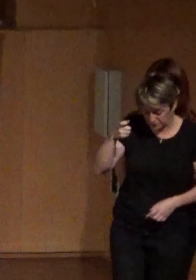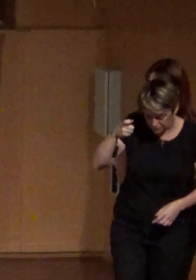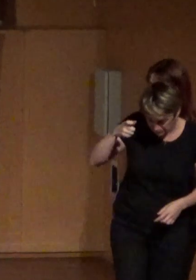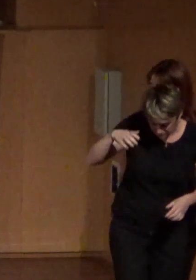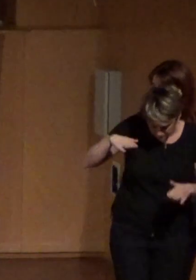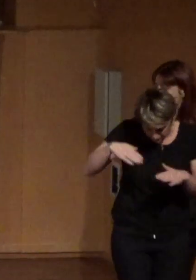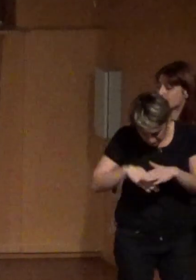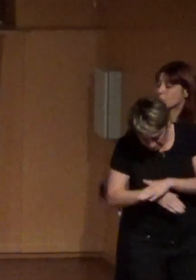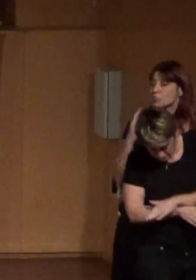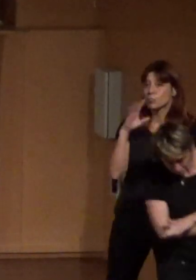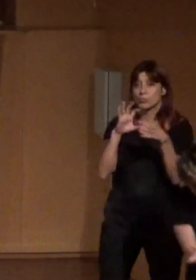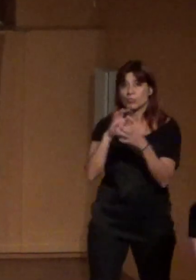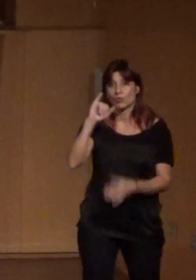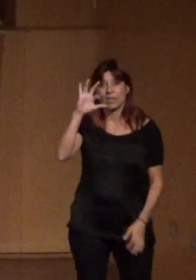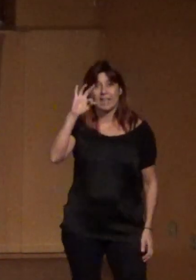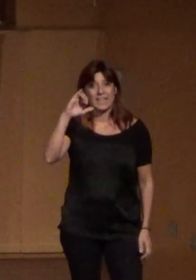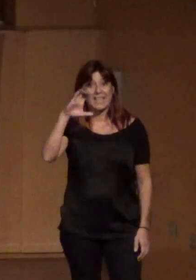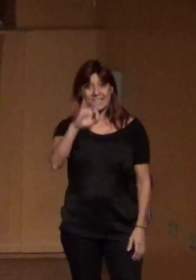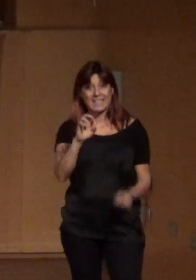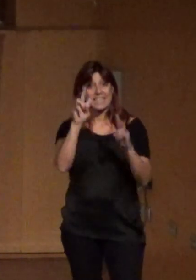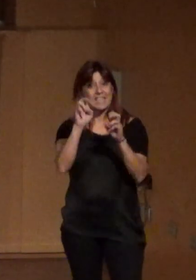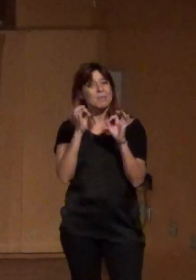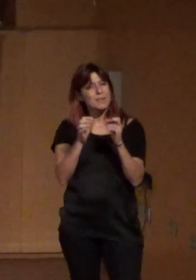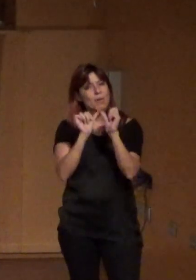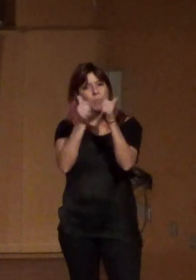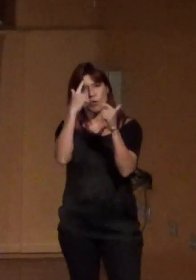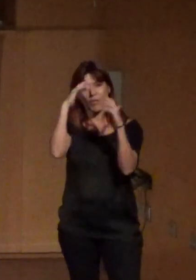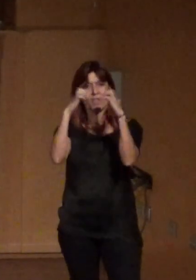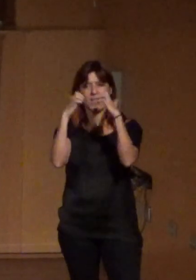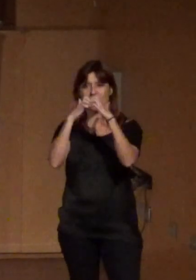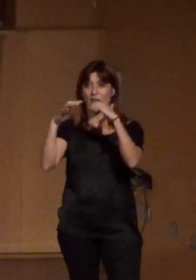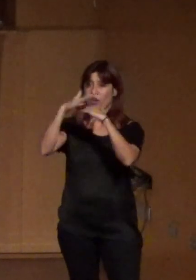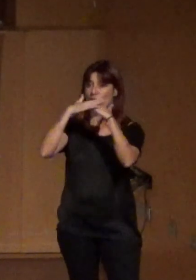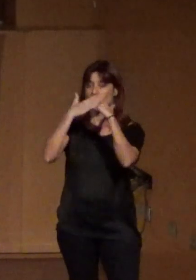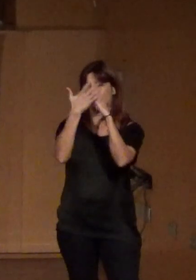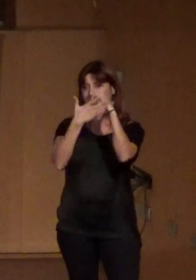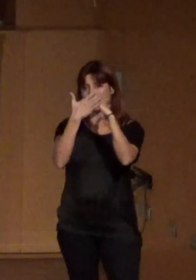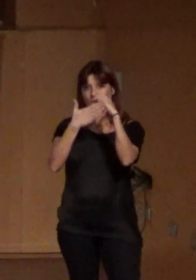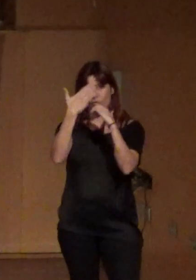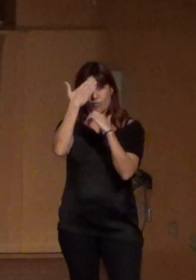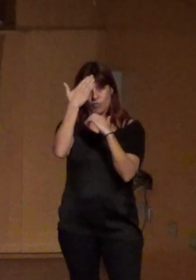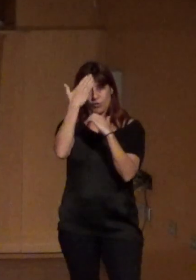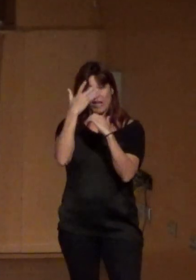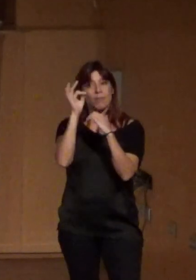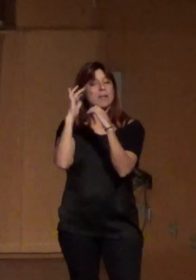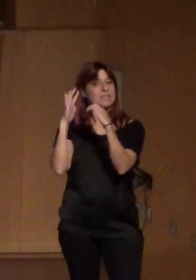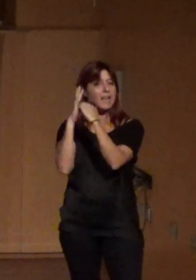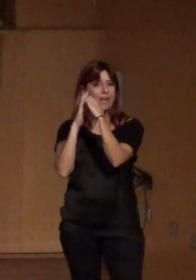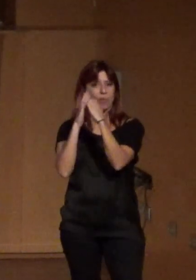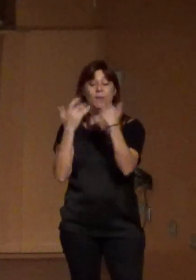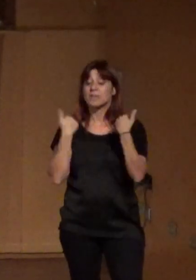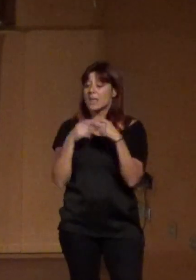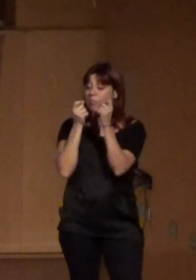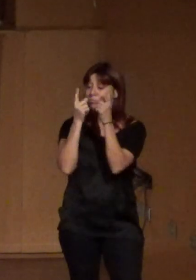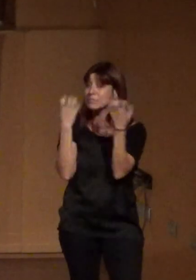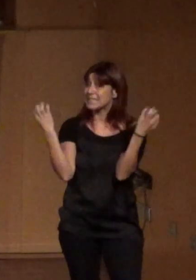OXTIS o el autismo, el TDAH. Todo es una disfunción de origen frontal cerebral, del córtex cerebral, región dorsolateral. Y se ha visto que es una